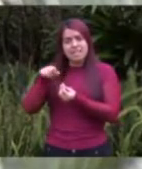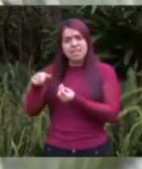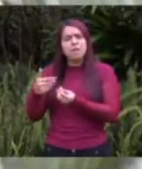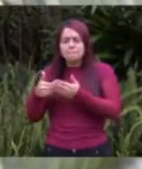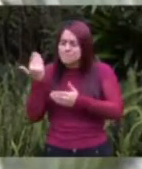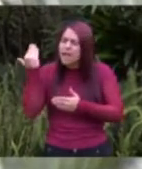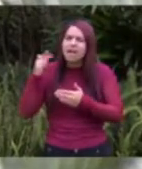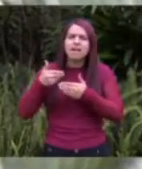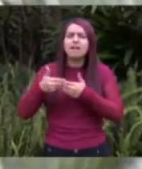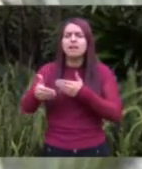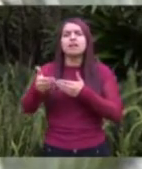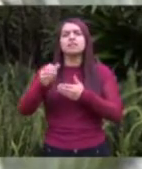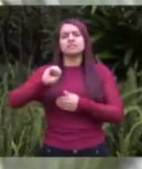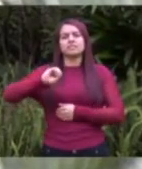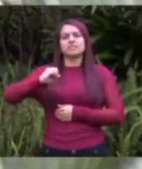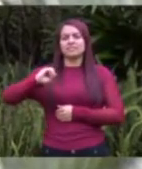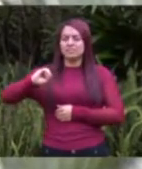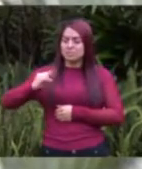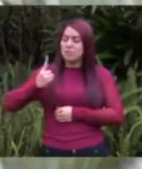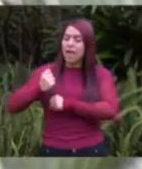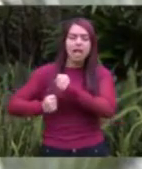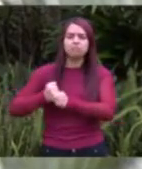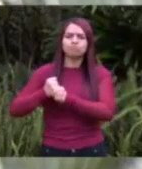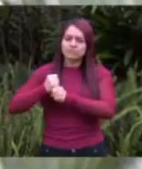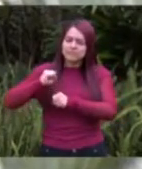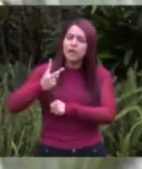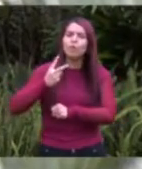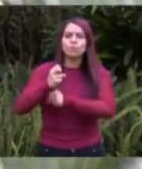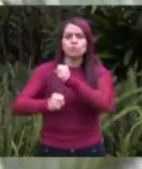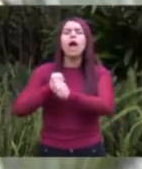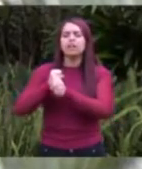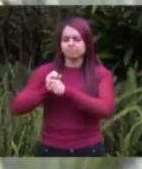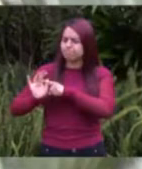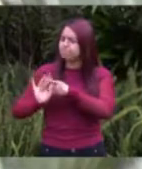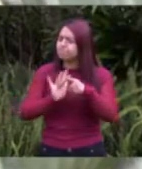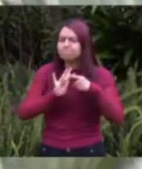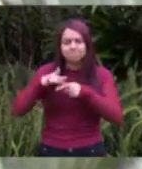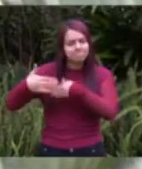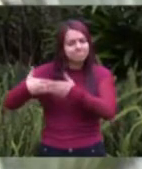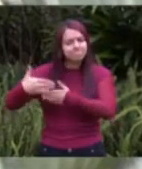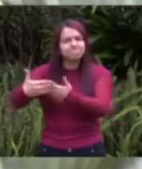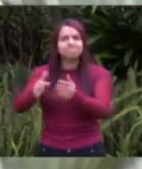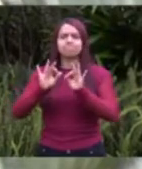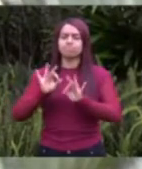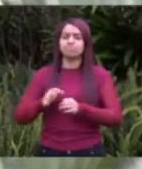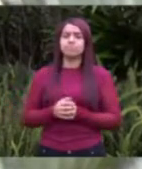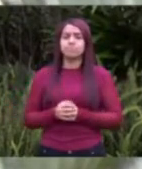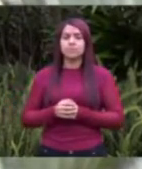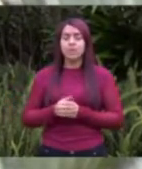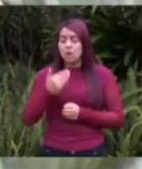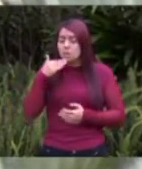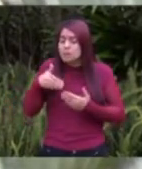año de implementación con el pleno del cuerpo legal y constitucional necesario. Y desde el minuto cero, ahí hemos